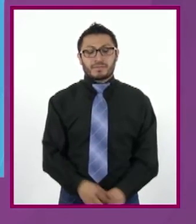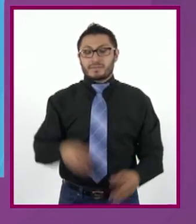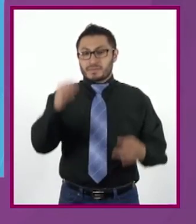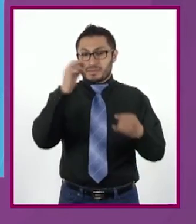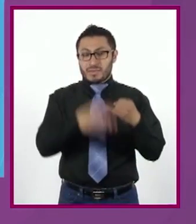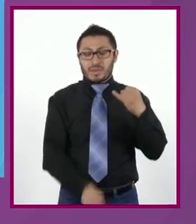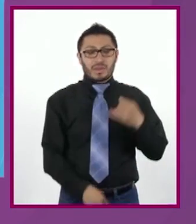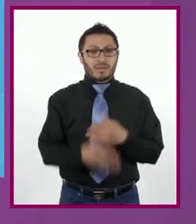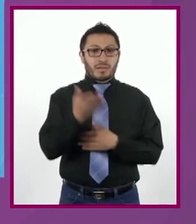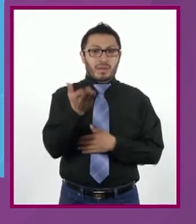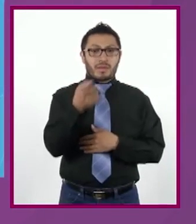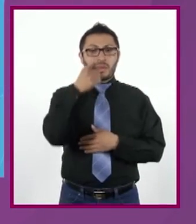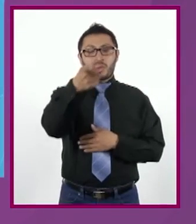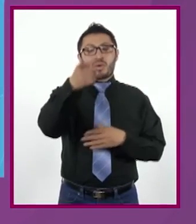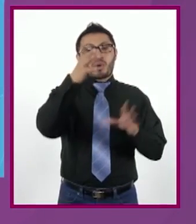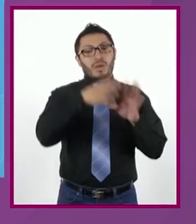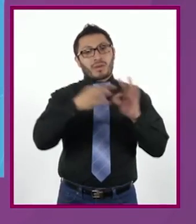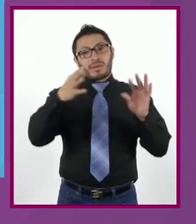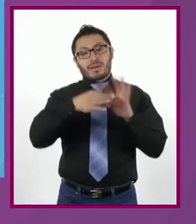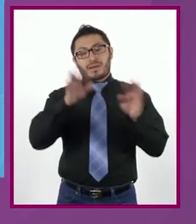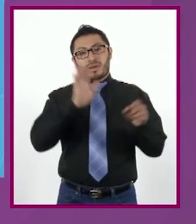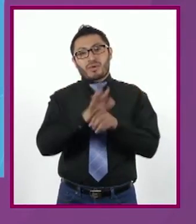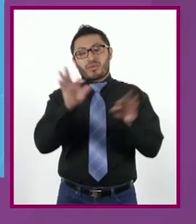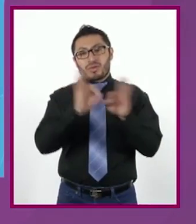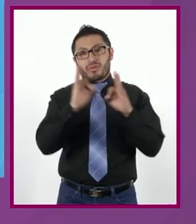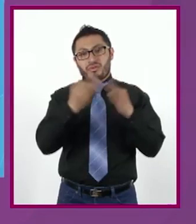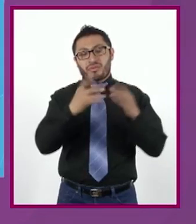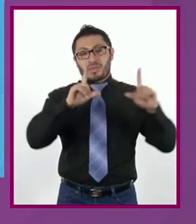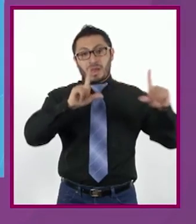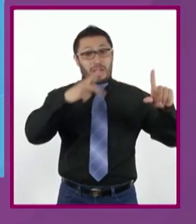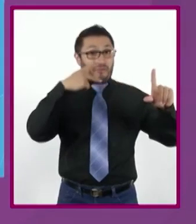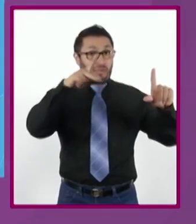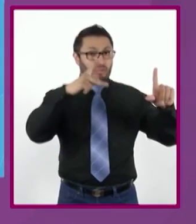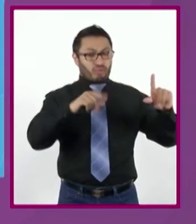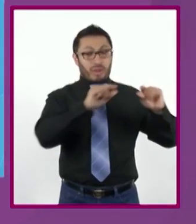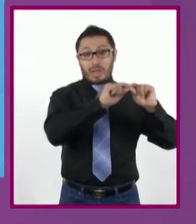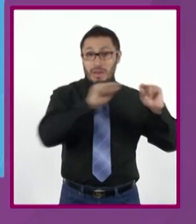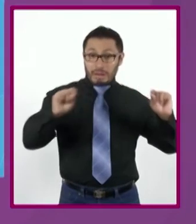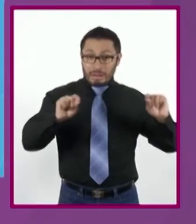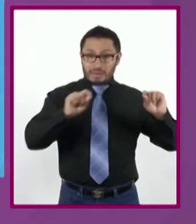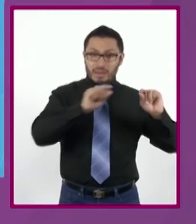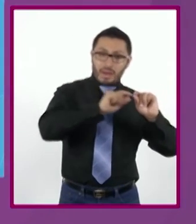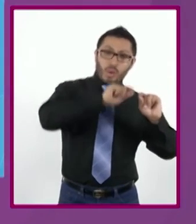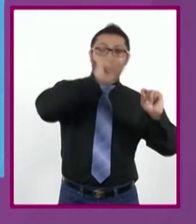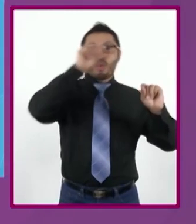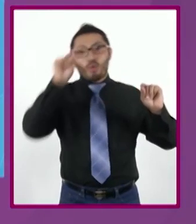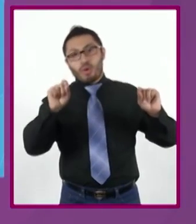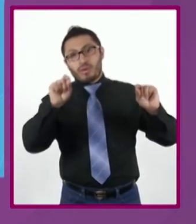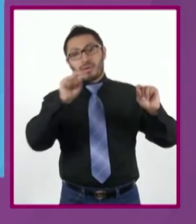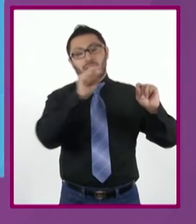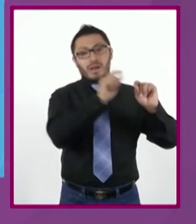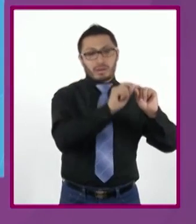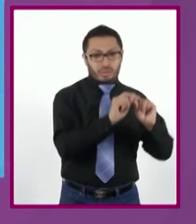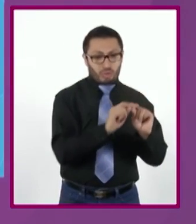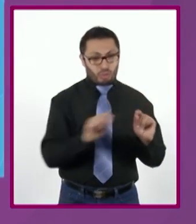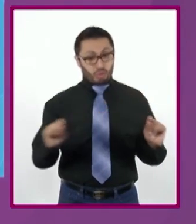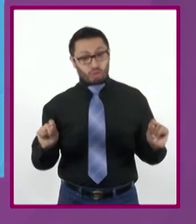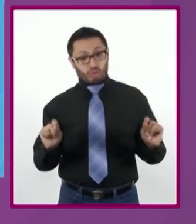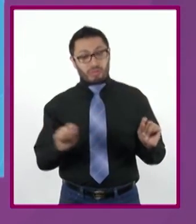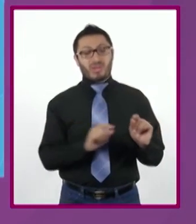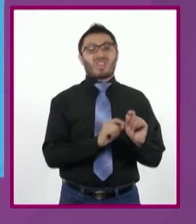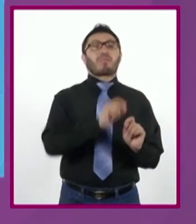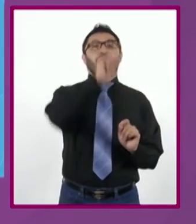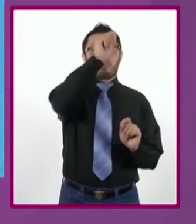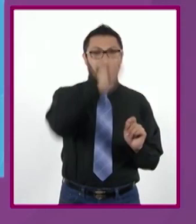Finalmente, te pedimos que describas qué forma tiene tu gráfica. ¿Es una recta? ¿Es una curva? ¿Una línea horizontal?